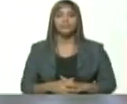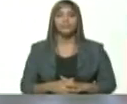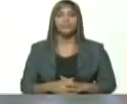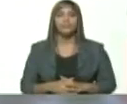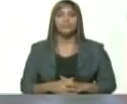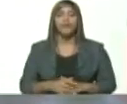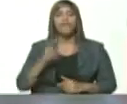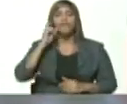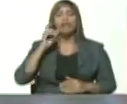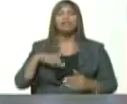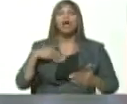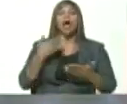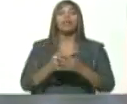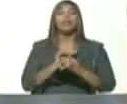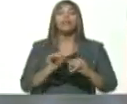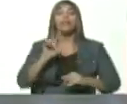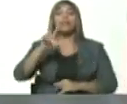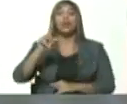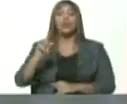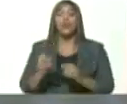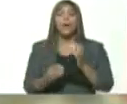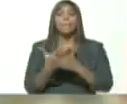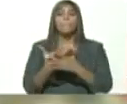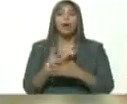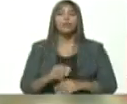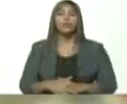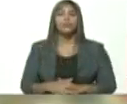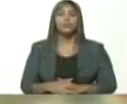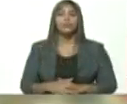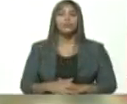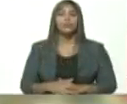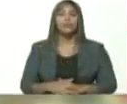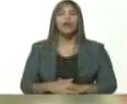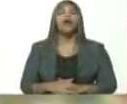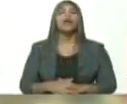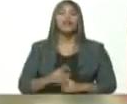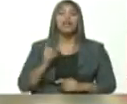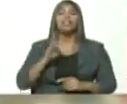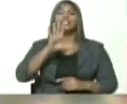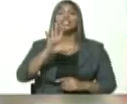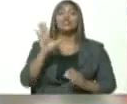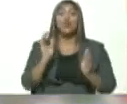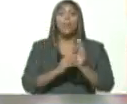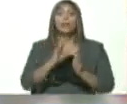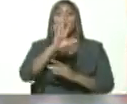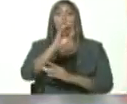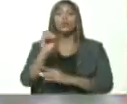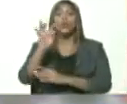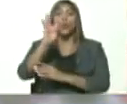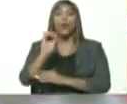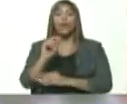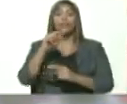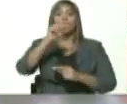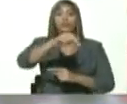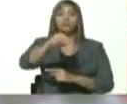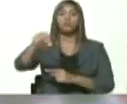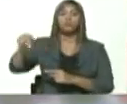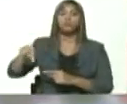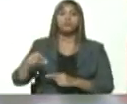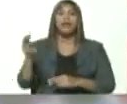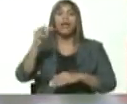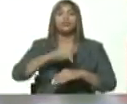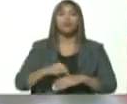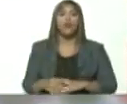el 31 de mayo, pues vamos a colocar en 5.440 puntos puestos de vacunación a nivel nacional.